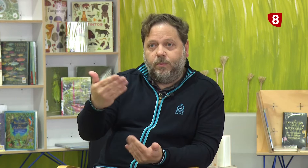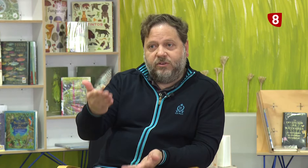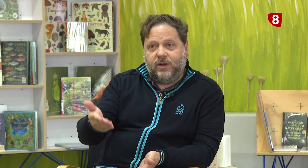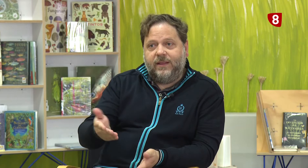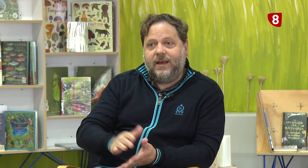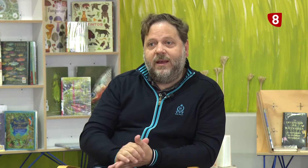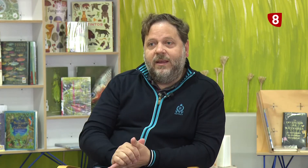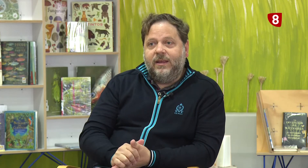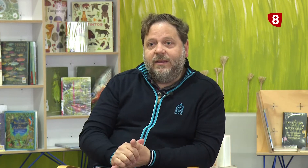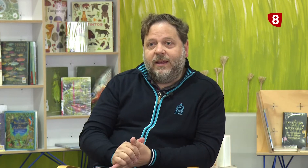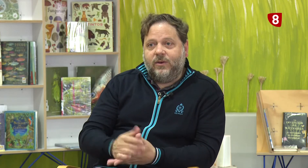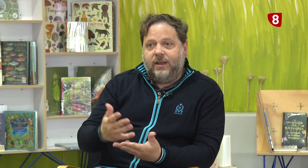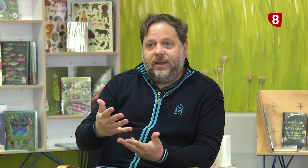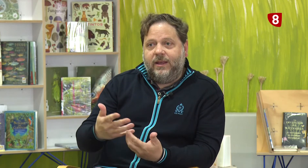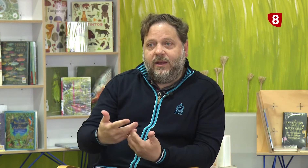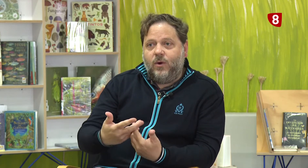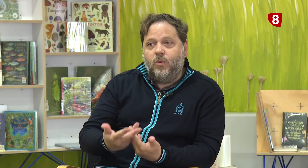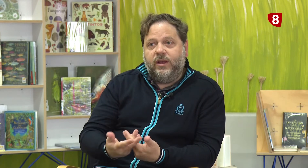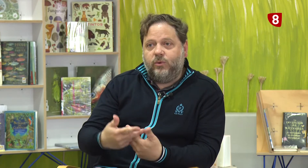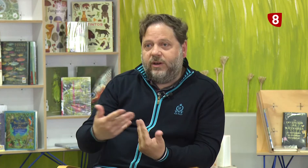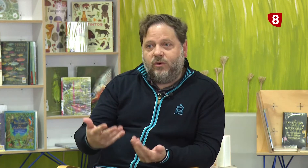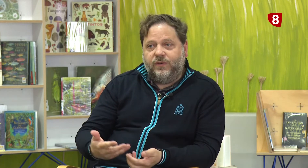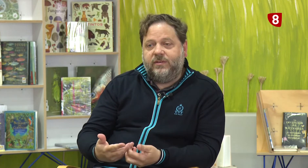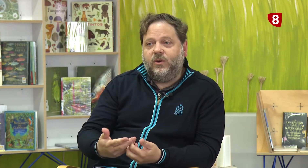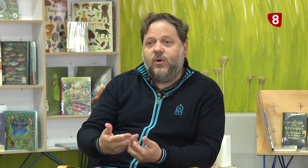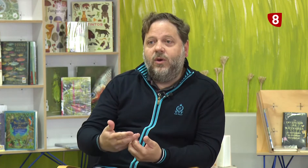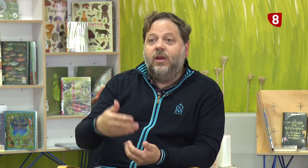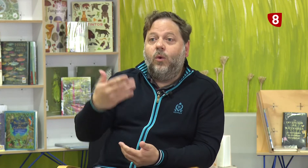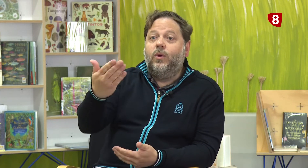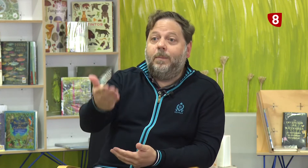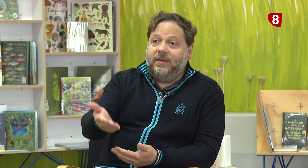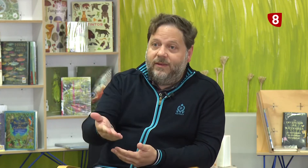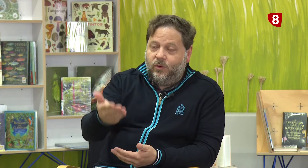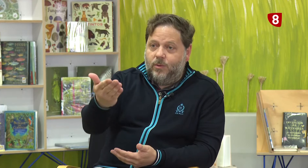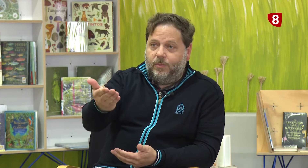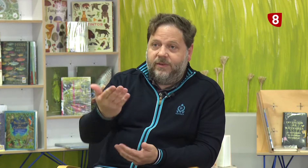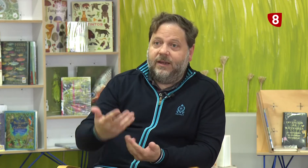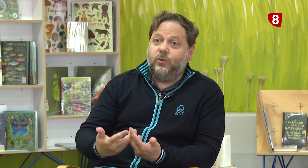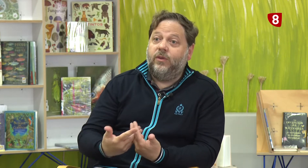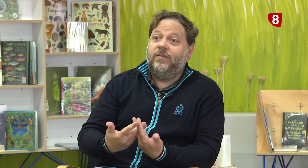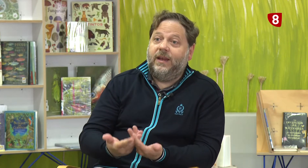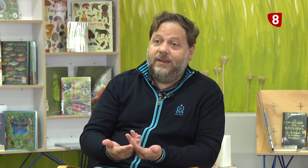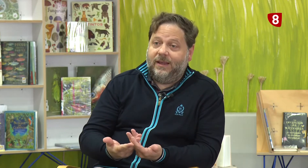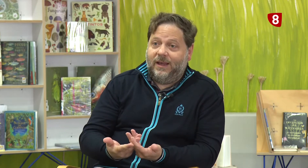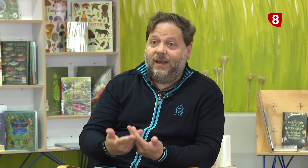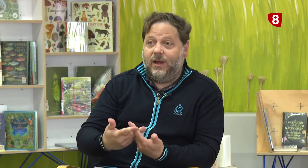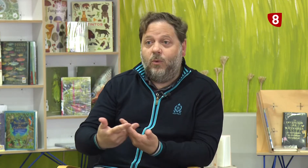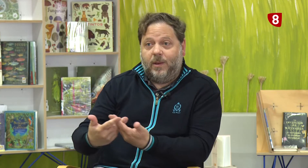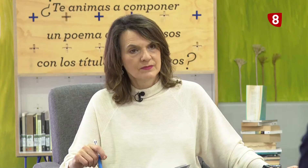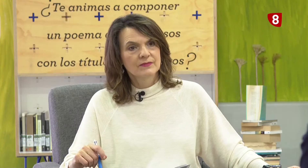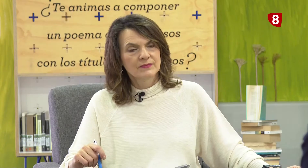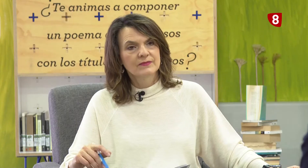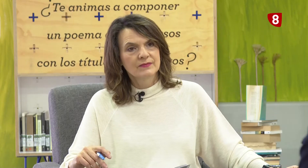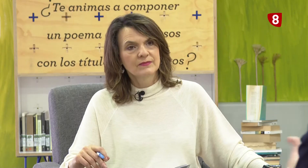de ella, de su personalidad, de cómo es un rasgo físico, un apellido, cómo puede ser el tuyo diferente a